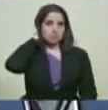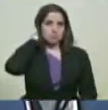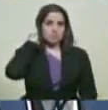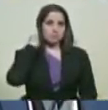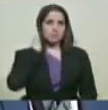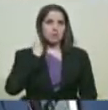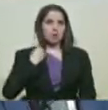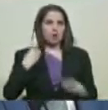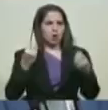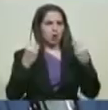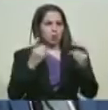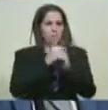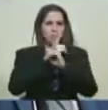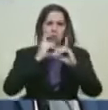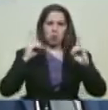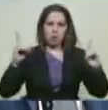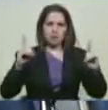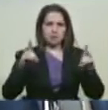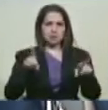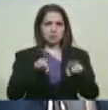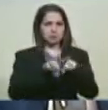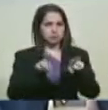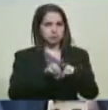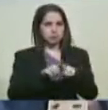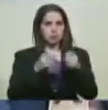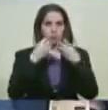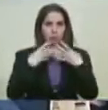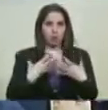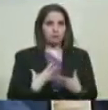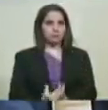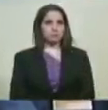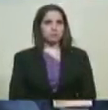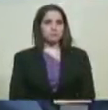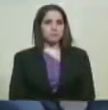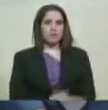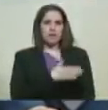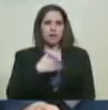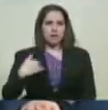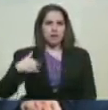sólida, muy sólida. Quiero saludarlos a todos,